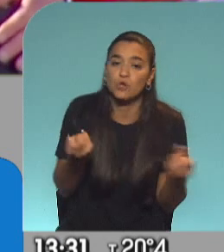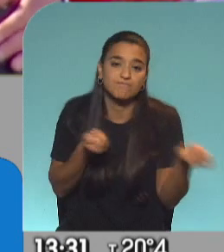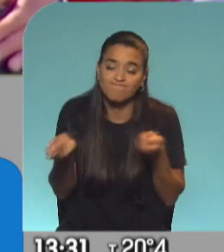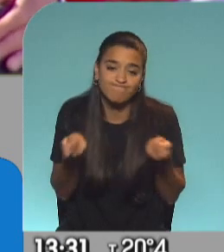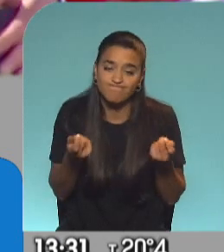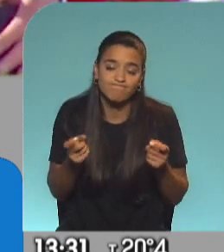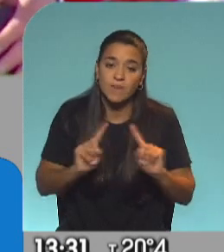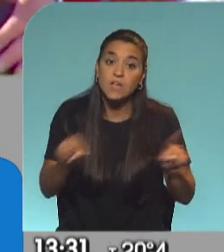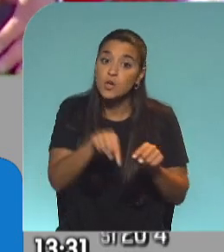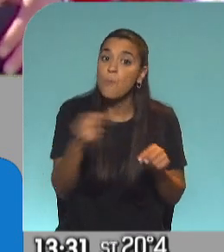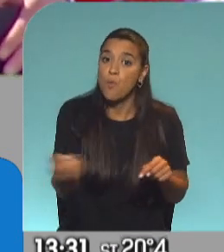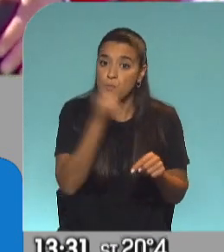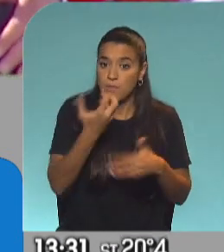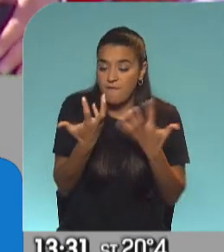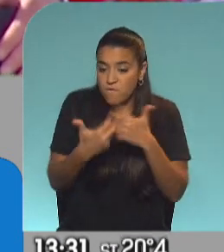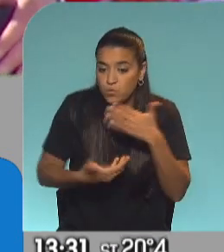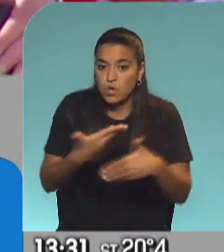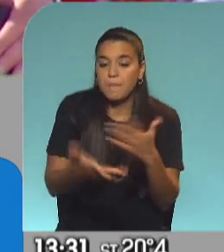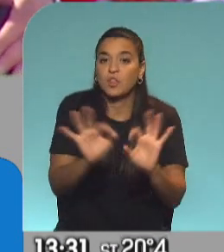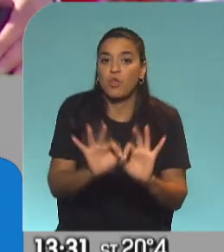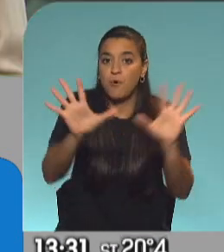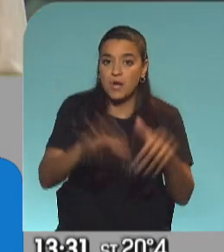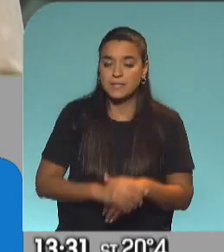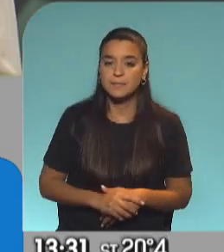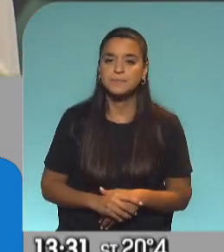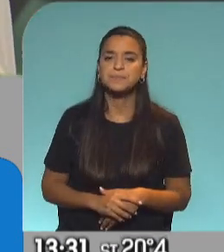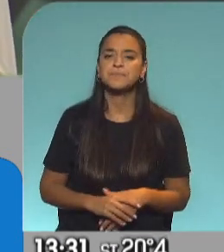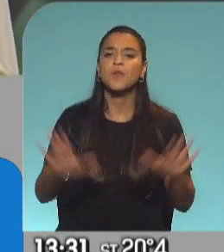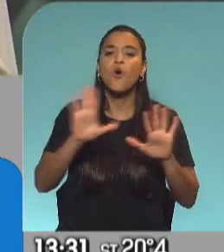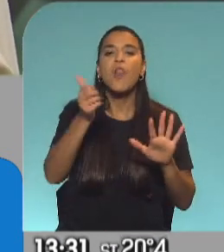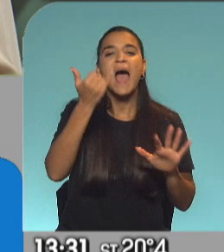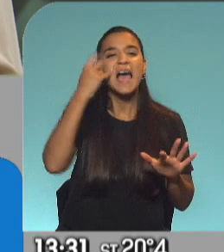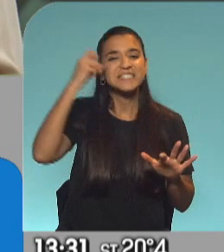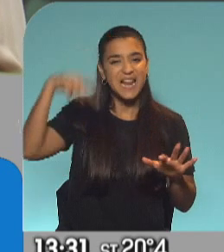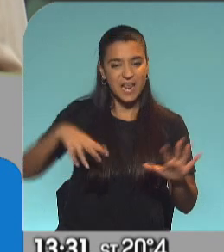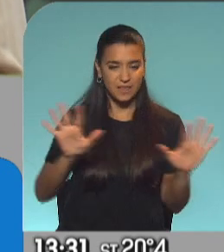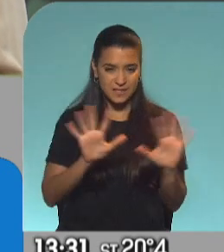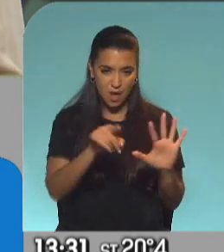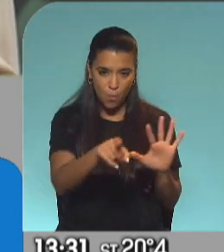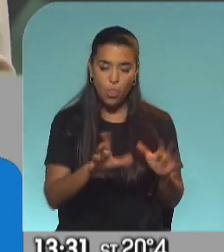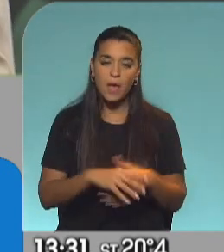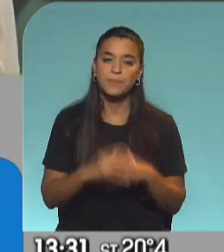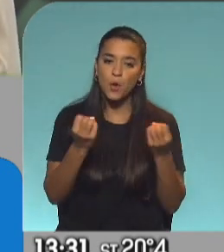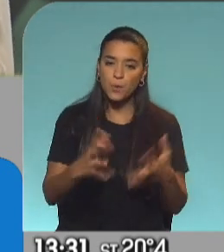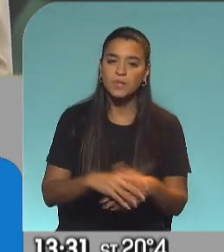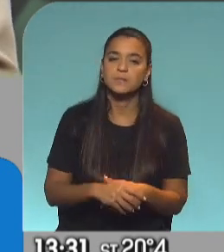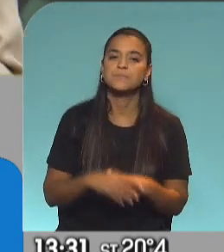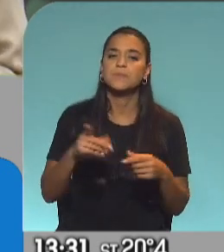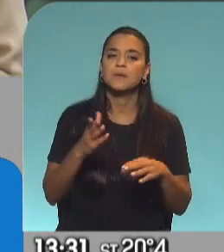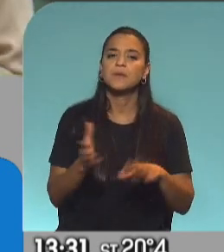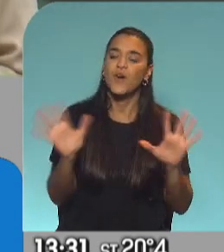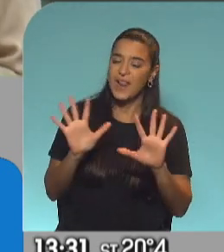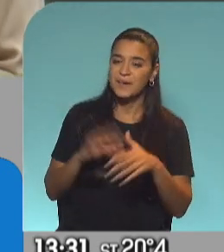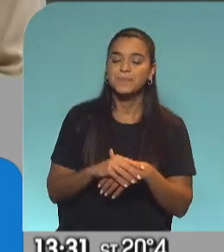que son claves para el funcionamiento de la democracia. Victoria, Yelena Oliva te saluda, ¿cómo estás? Quería arrancar por otro lado,